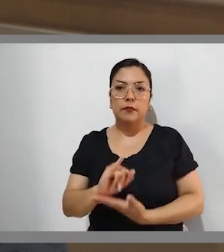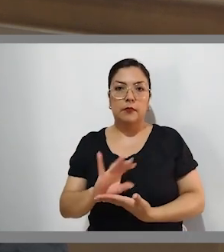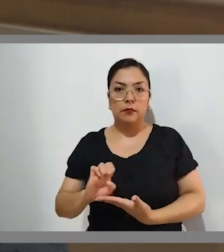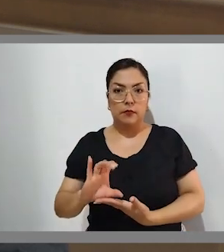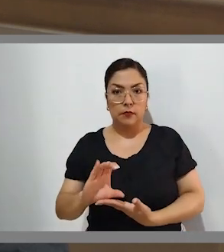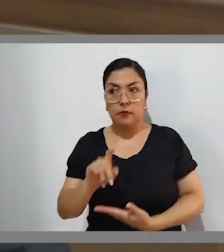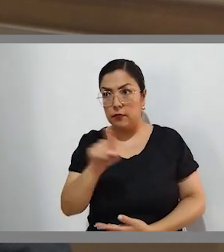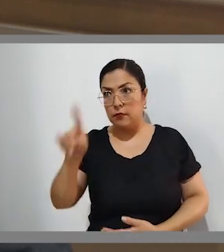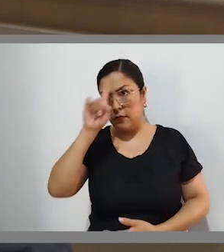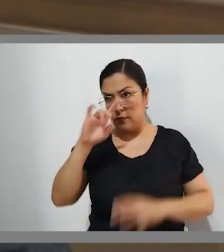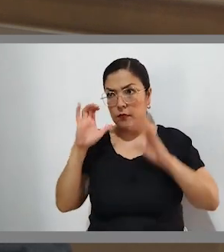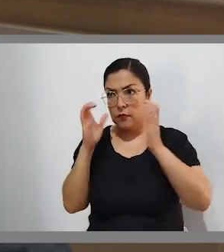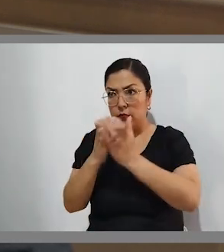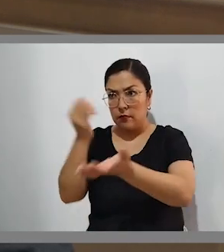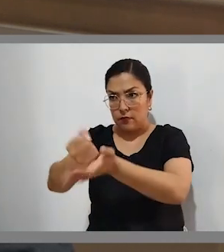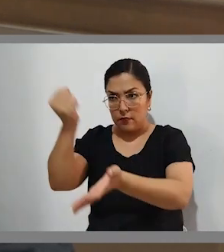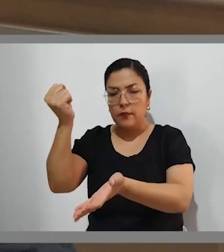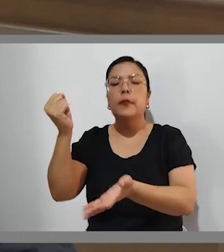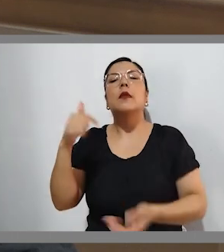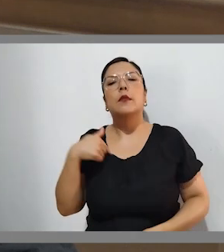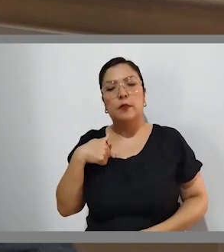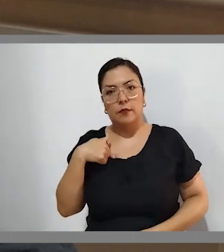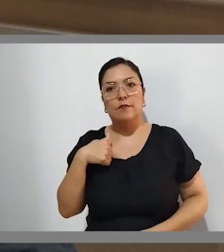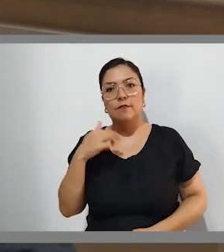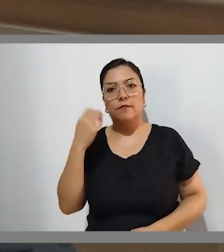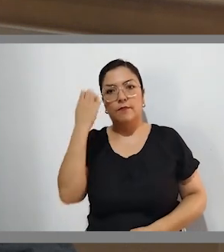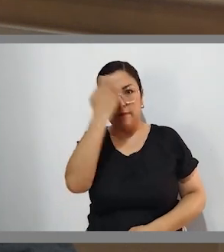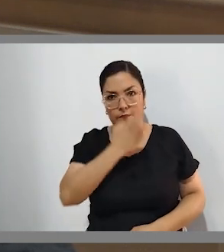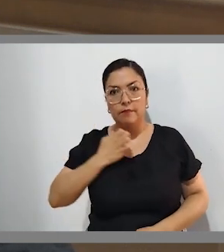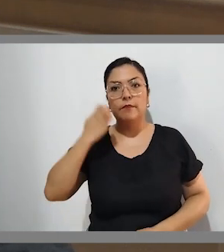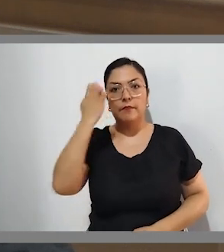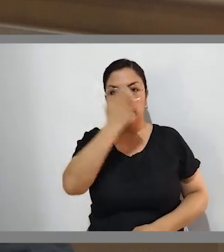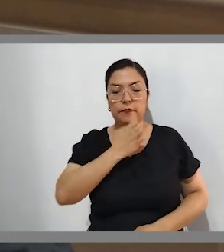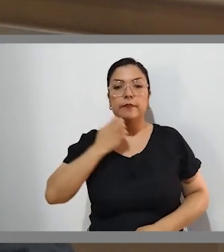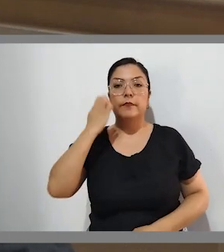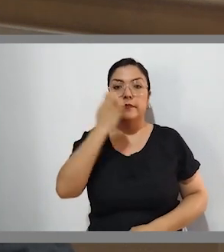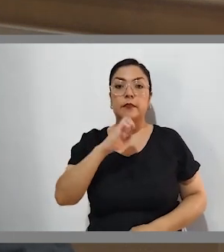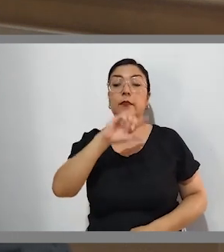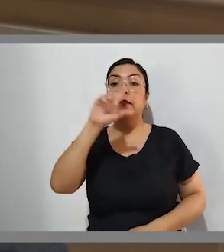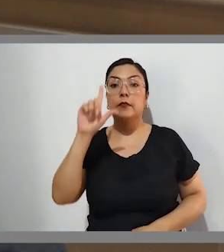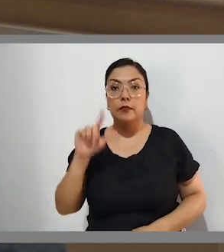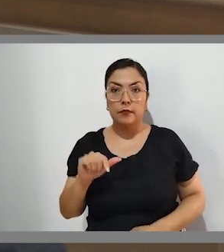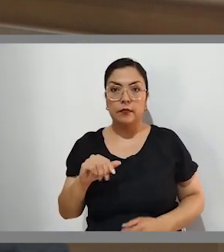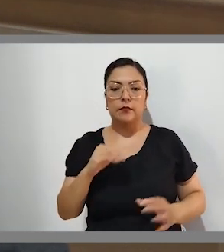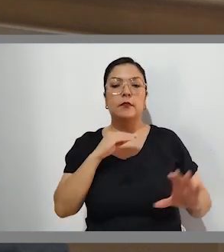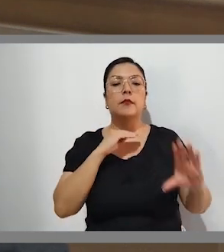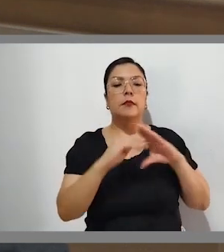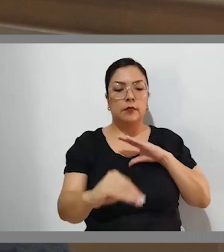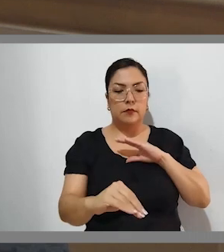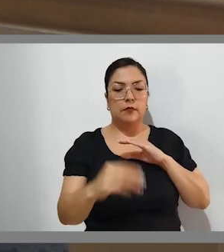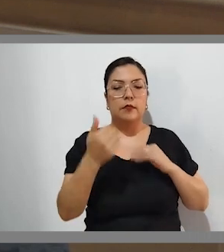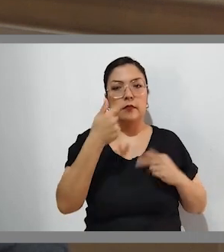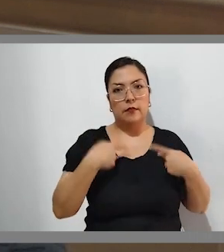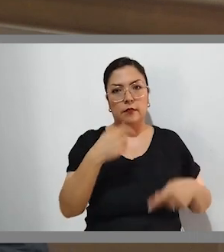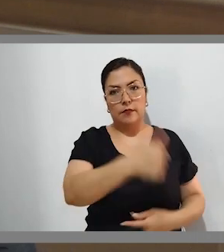IEC. Esa es una parte, tanto su producción como la remisión de los mismos a la ciudadanía a través de nuestros